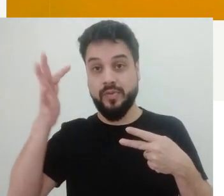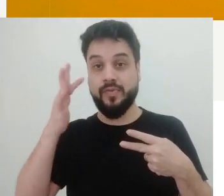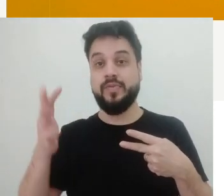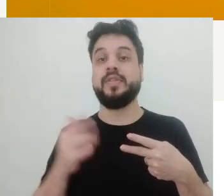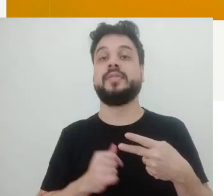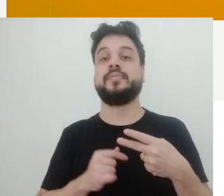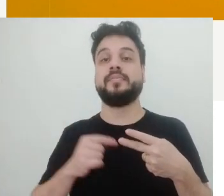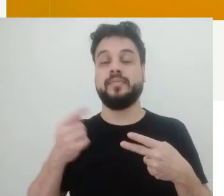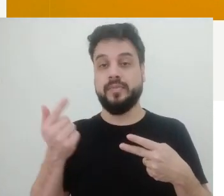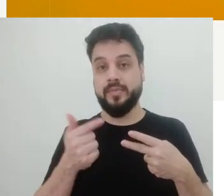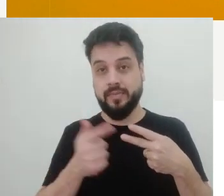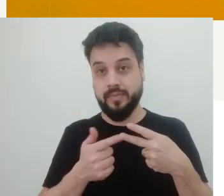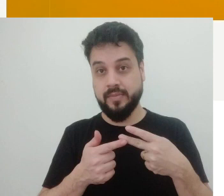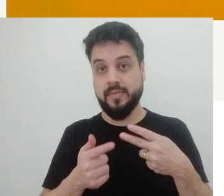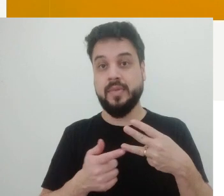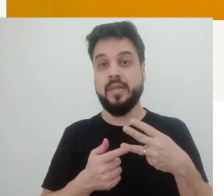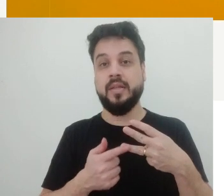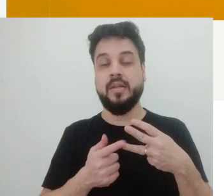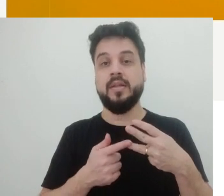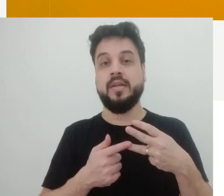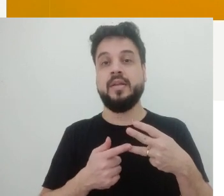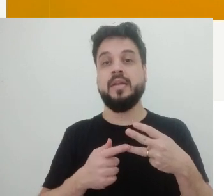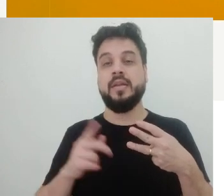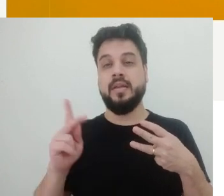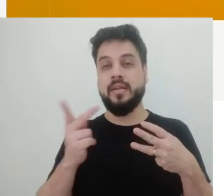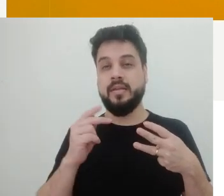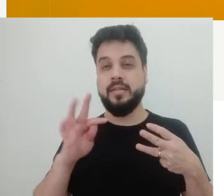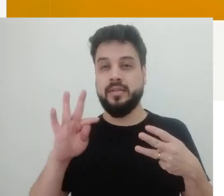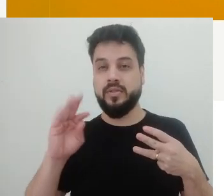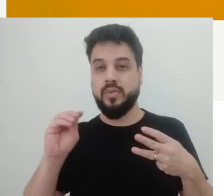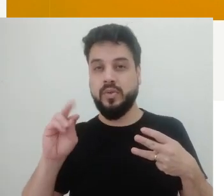el conocimiento de la antigüedad,